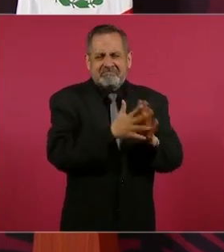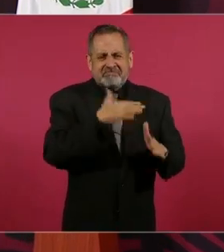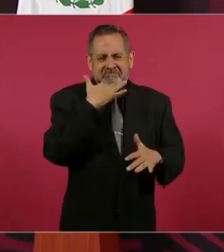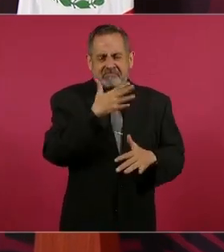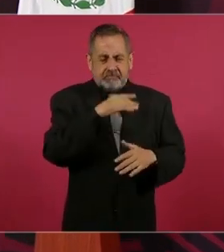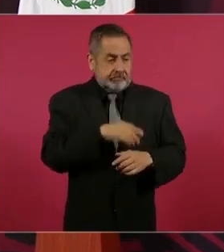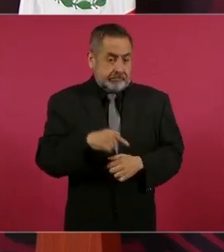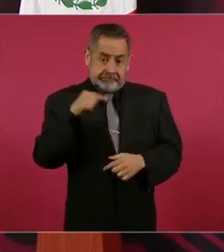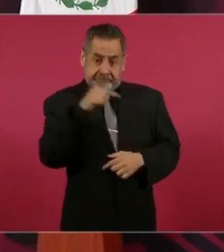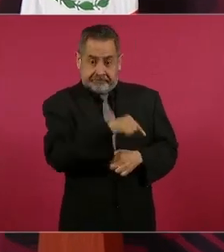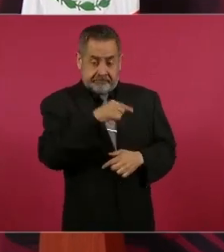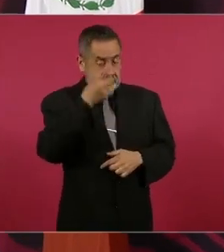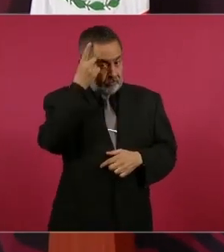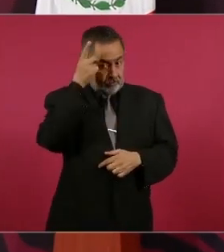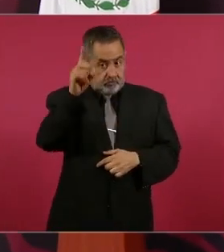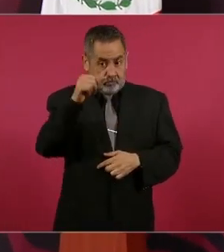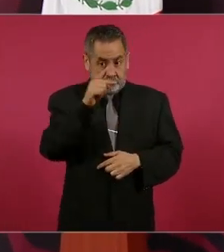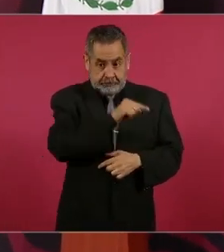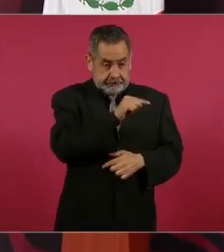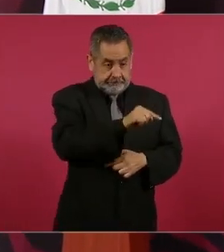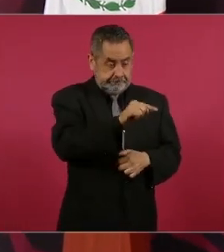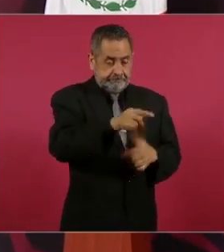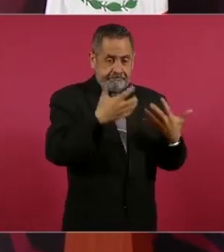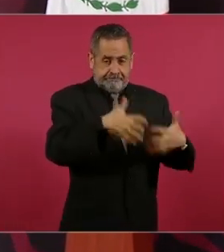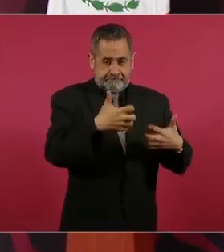Los dueños de estas empresas